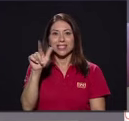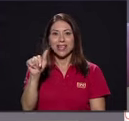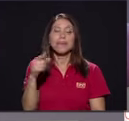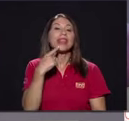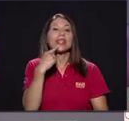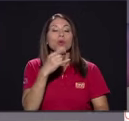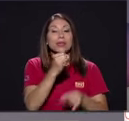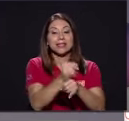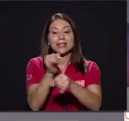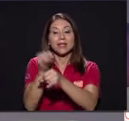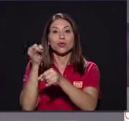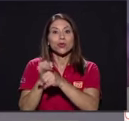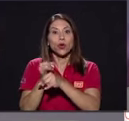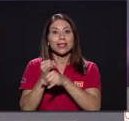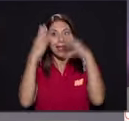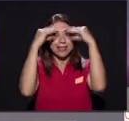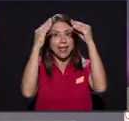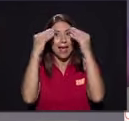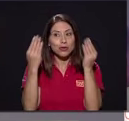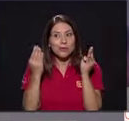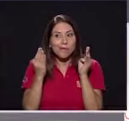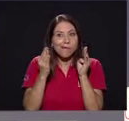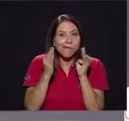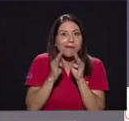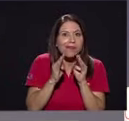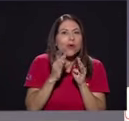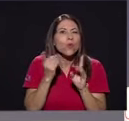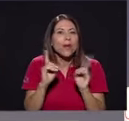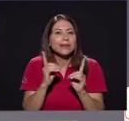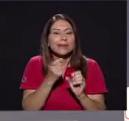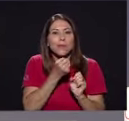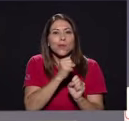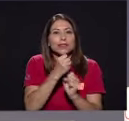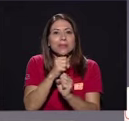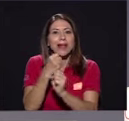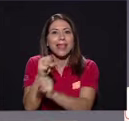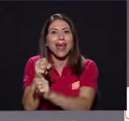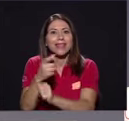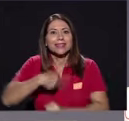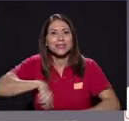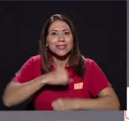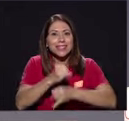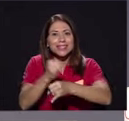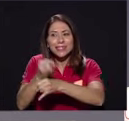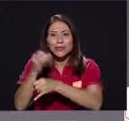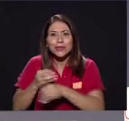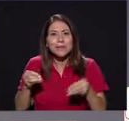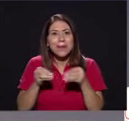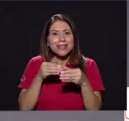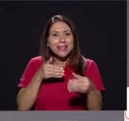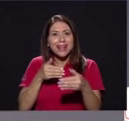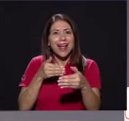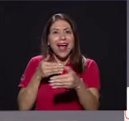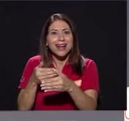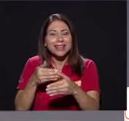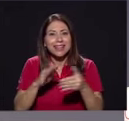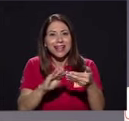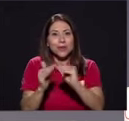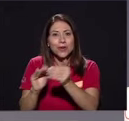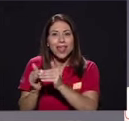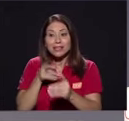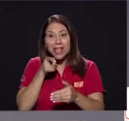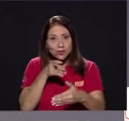las instituciones menos abiertas con sus datos son las municipalidades, o sea, nuestras instituciones más cercanas en nuestras comunidades.